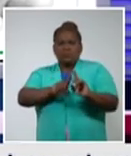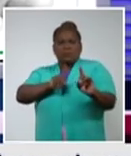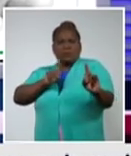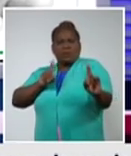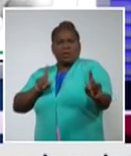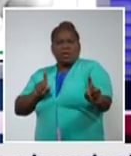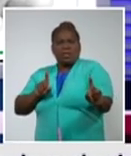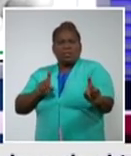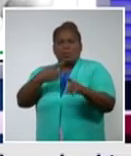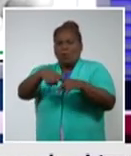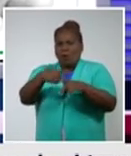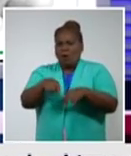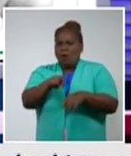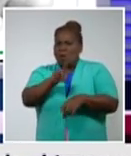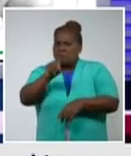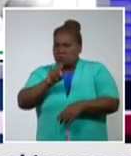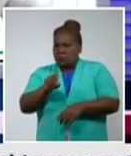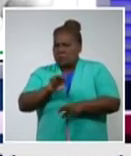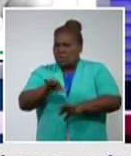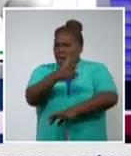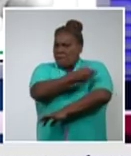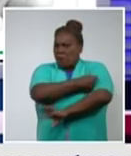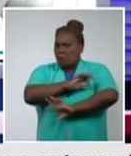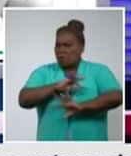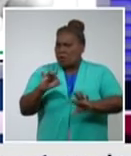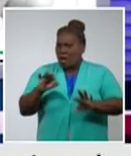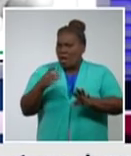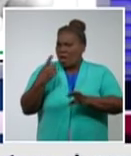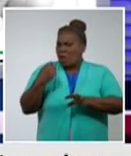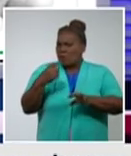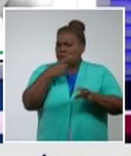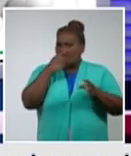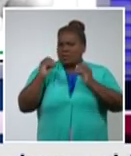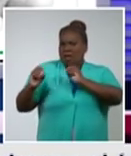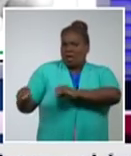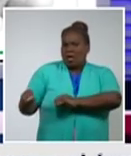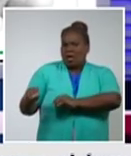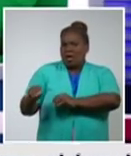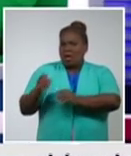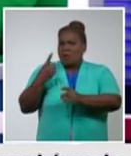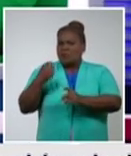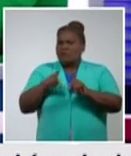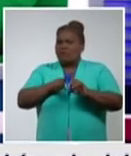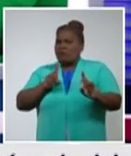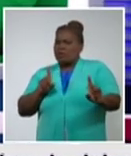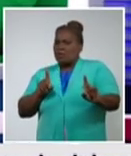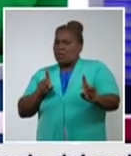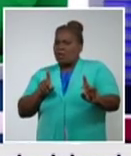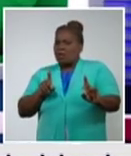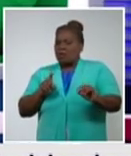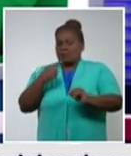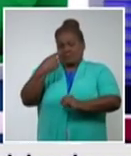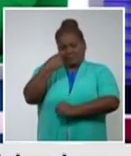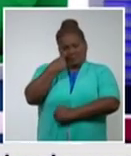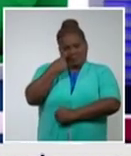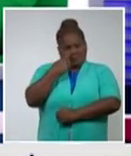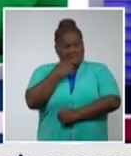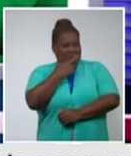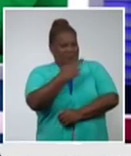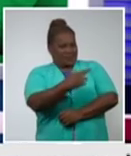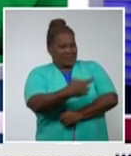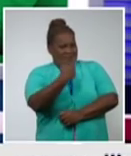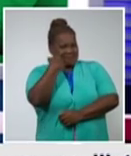del nasobuco y tal. ¿Su apreciación sobre este tema? Bueno, mira, indiscutiblemente